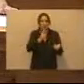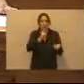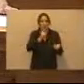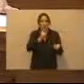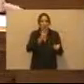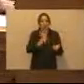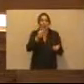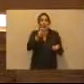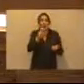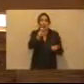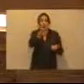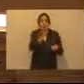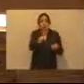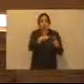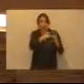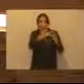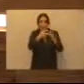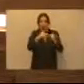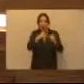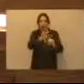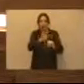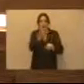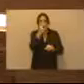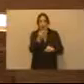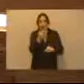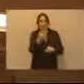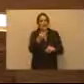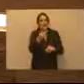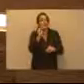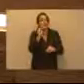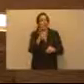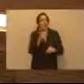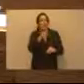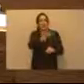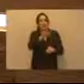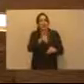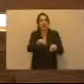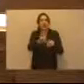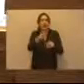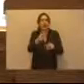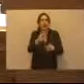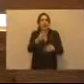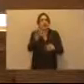además, vei vendado. Ou incluso, el que é peor, fais el louco.